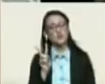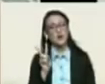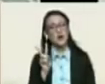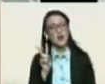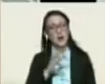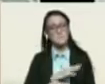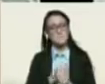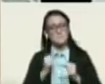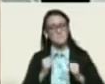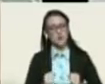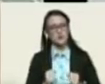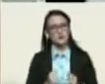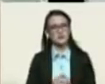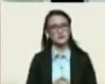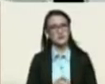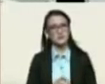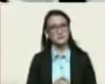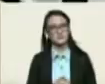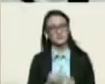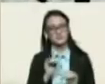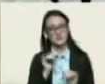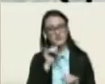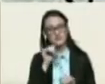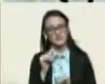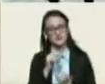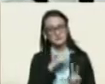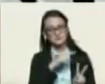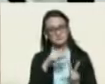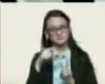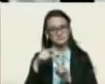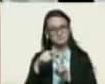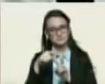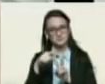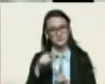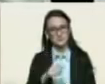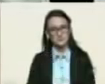potencia. Con esta información nosotros vamos a retornar nuevamente el pase a los estudios. Adelante.